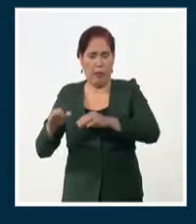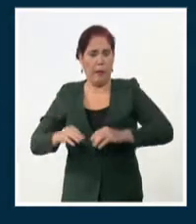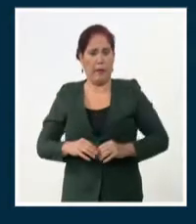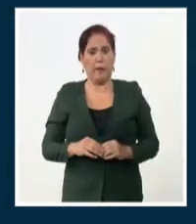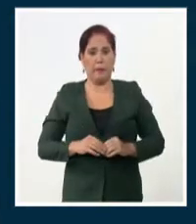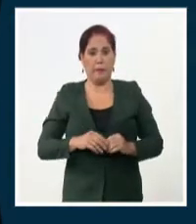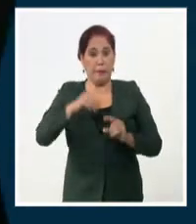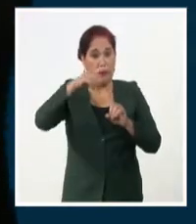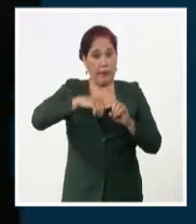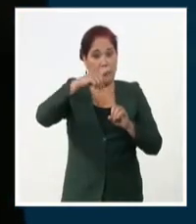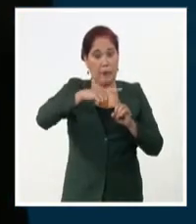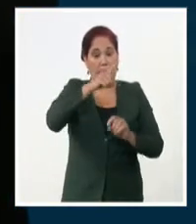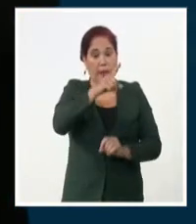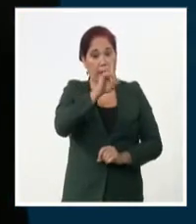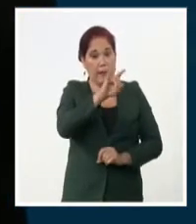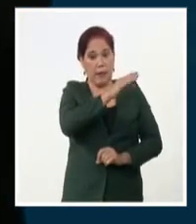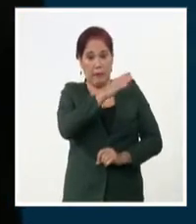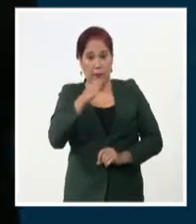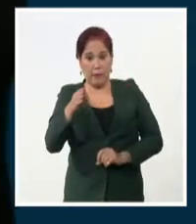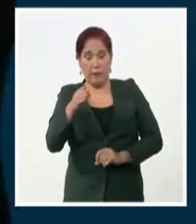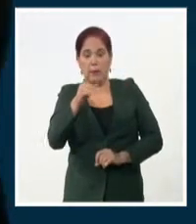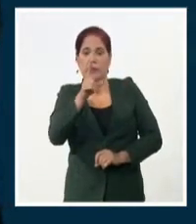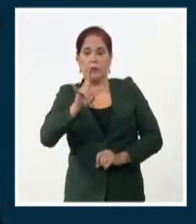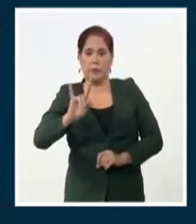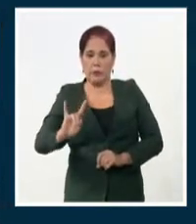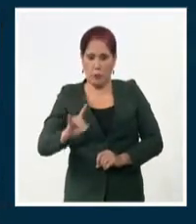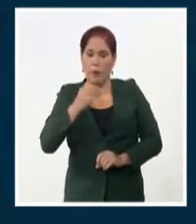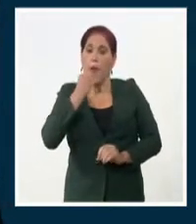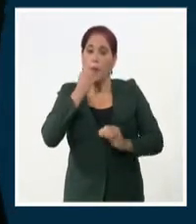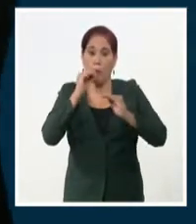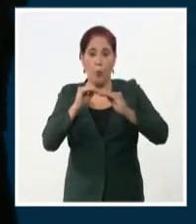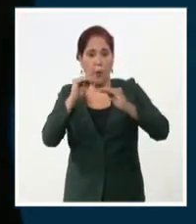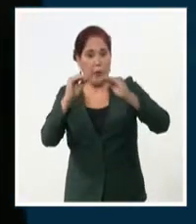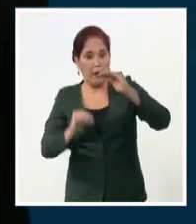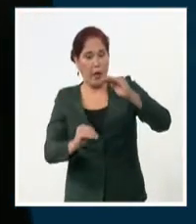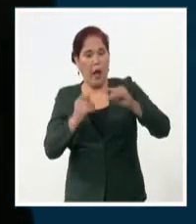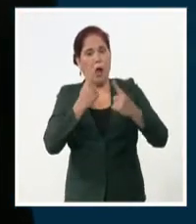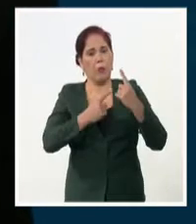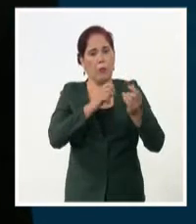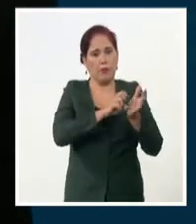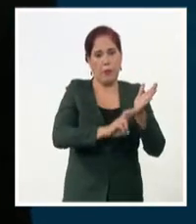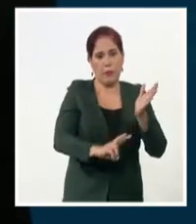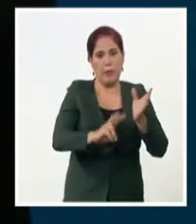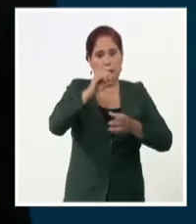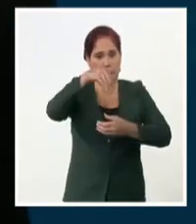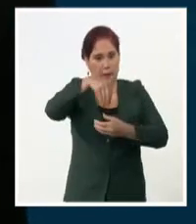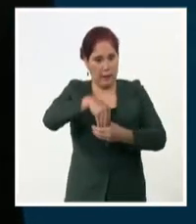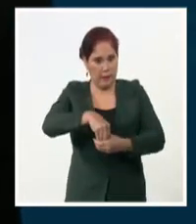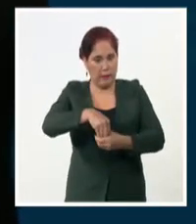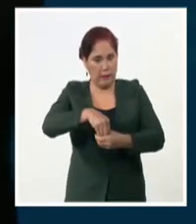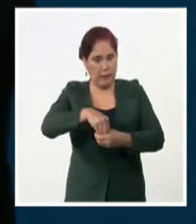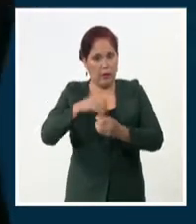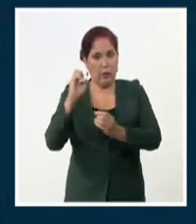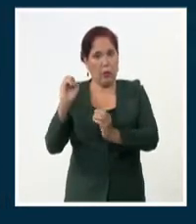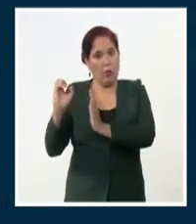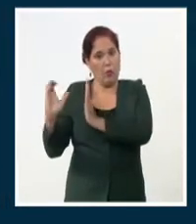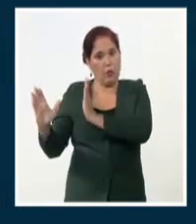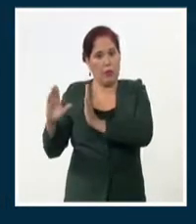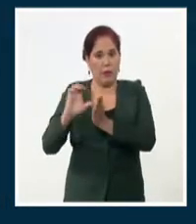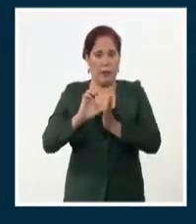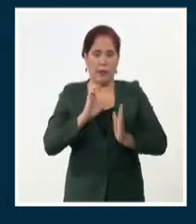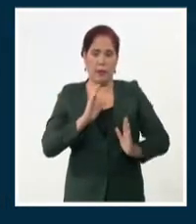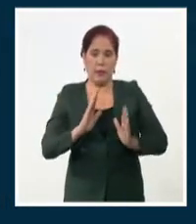entre 16 y 19 grados Celsius, pueden ser inferiores en algunas localidades del interior de la parte occidental y central,